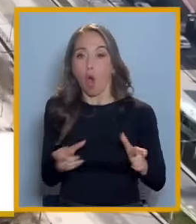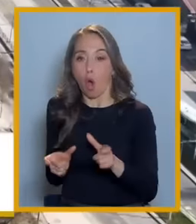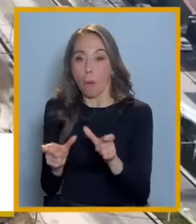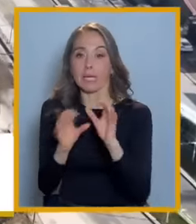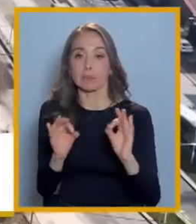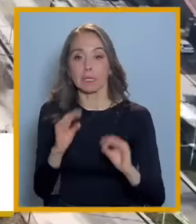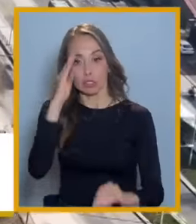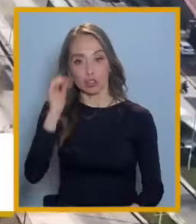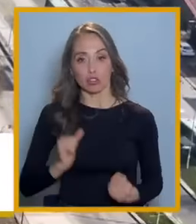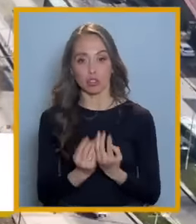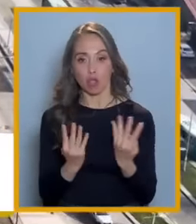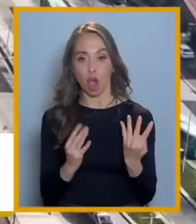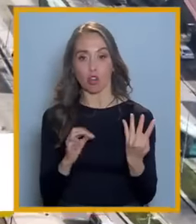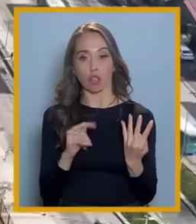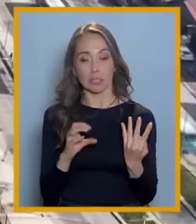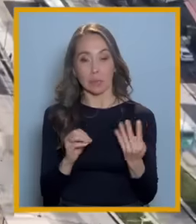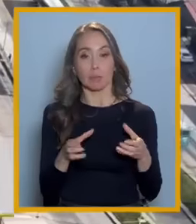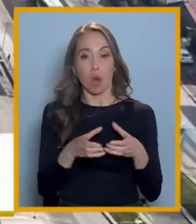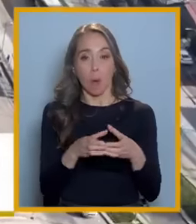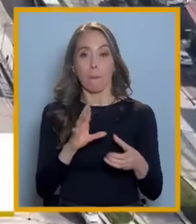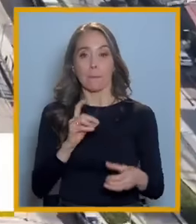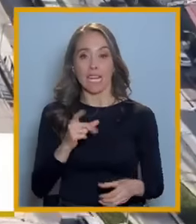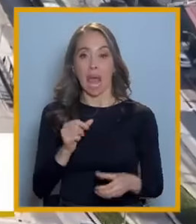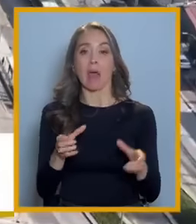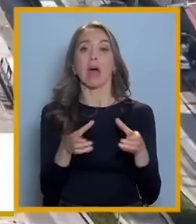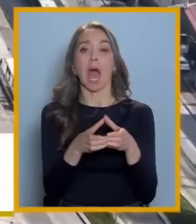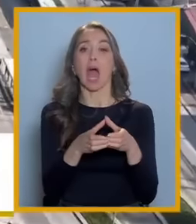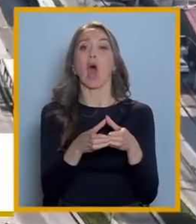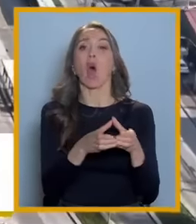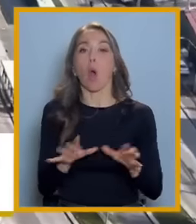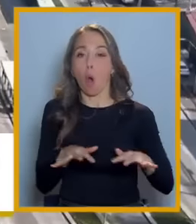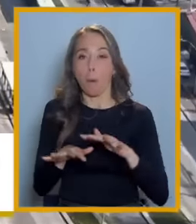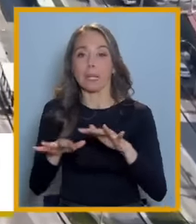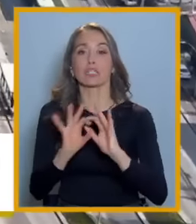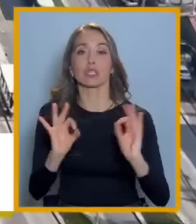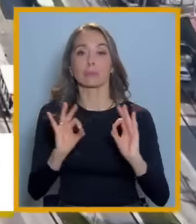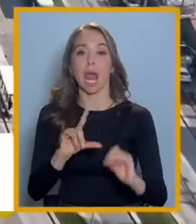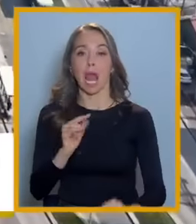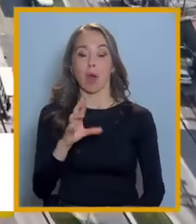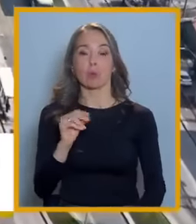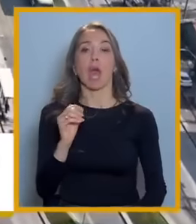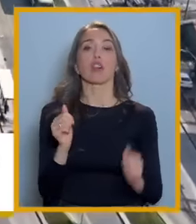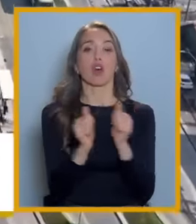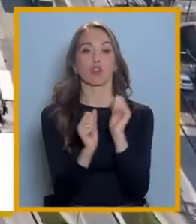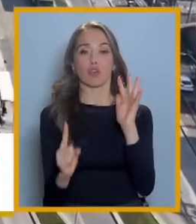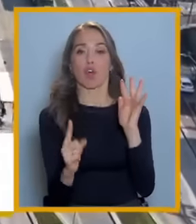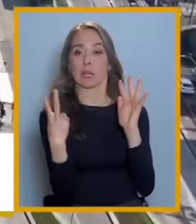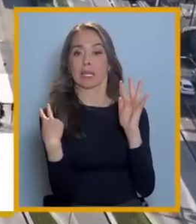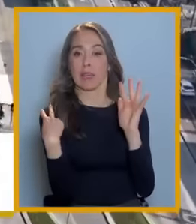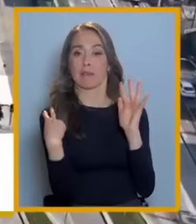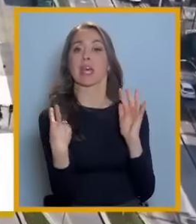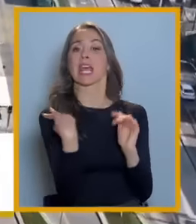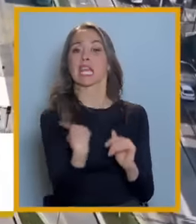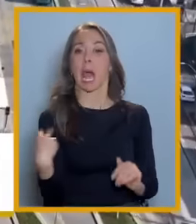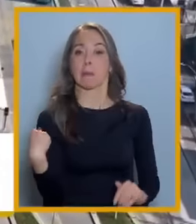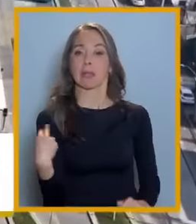por soldados conscriptos de la Brigada de Operaciones Especiales Lautaro, al mando del capitán Javier Urbina